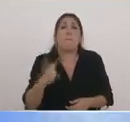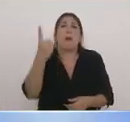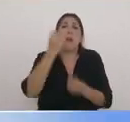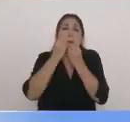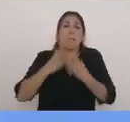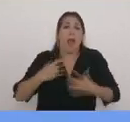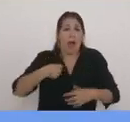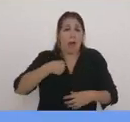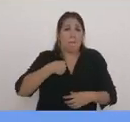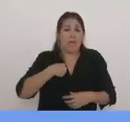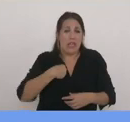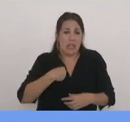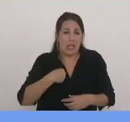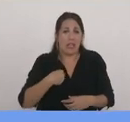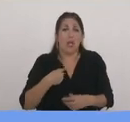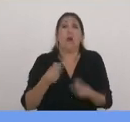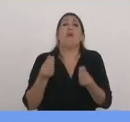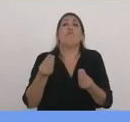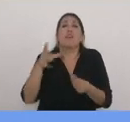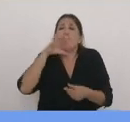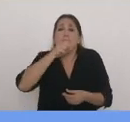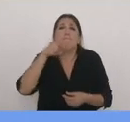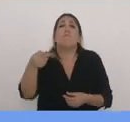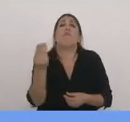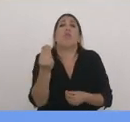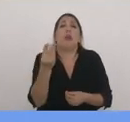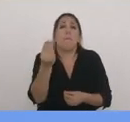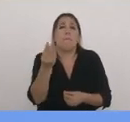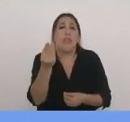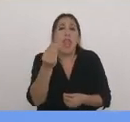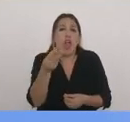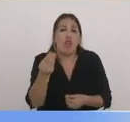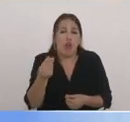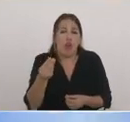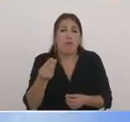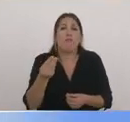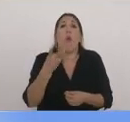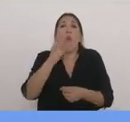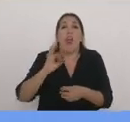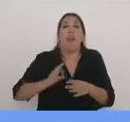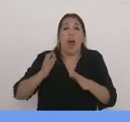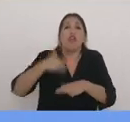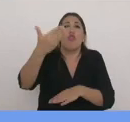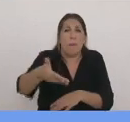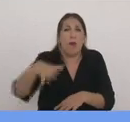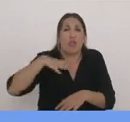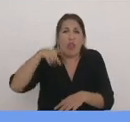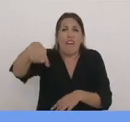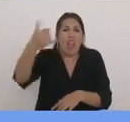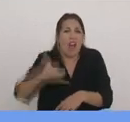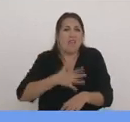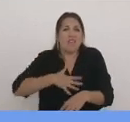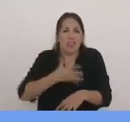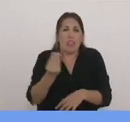a mí, porque tenía miedo. 40 años después todavía tenía miedo. Por eso son muchas